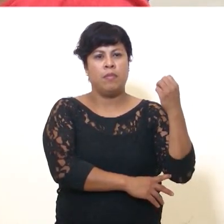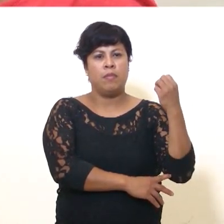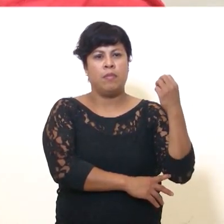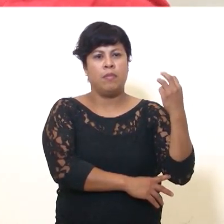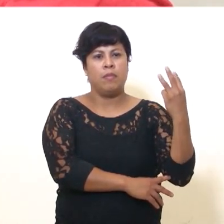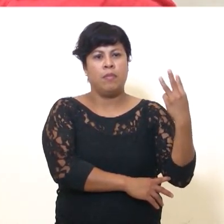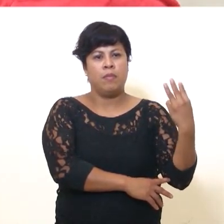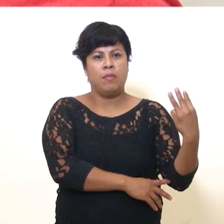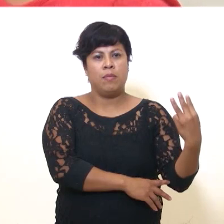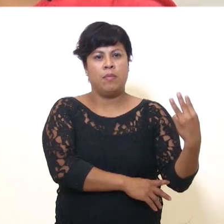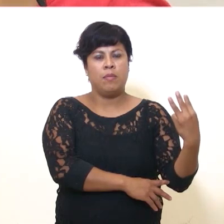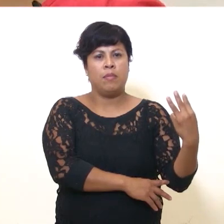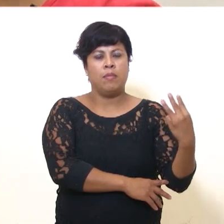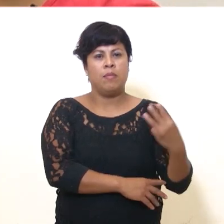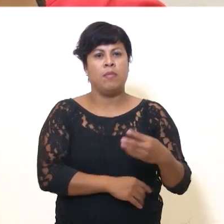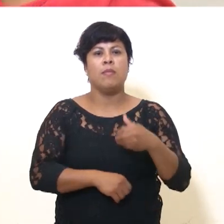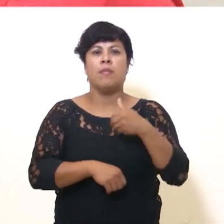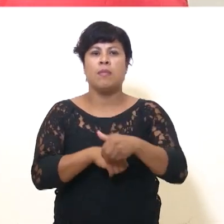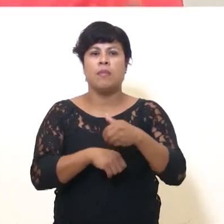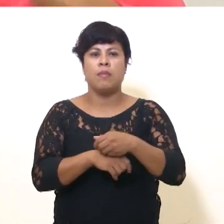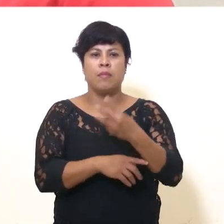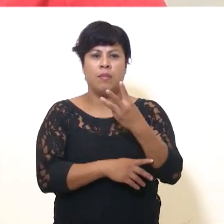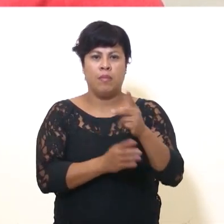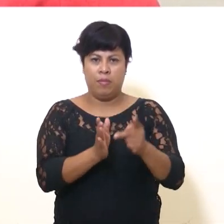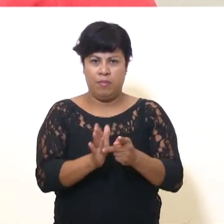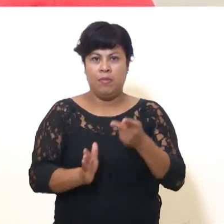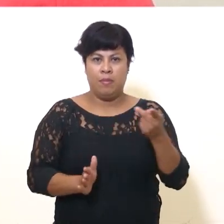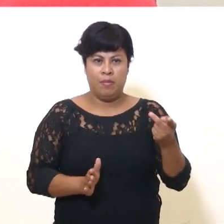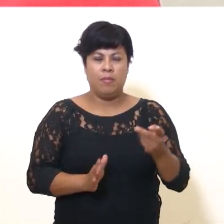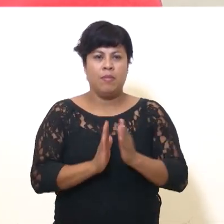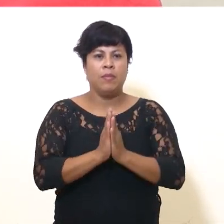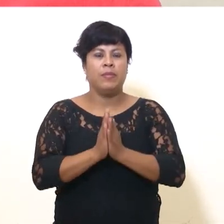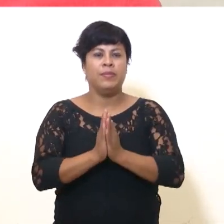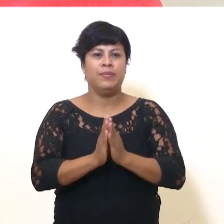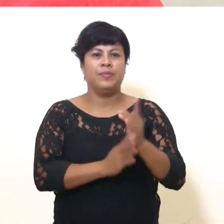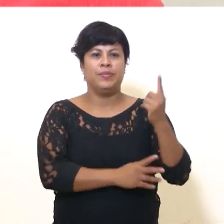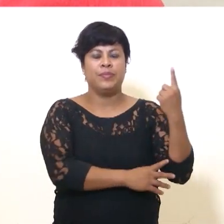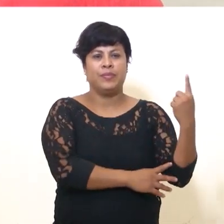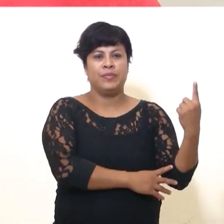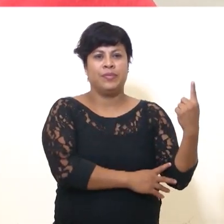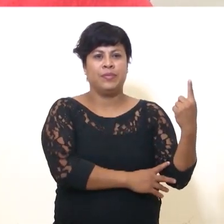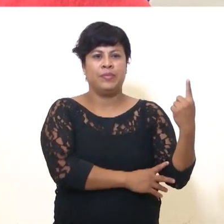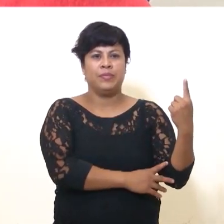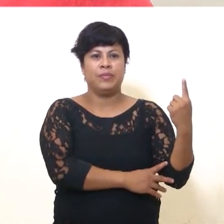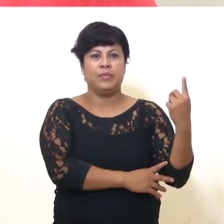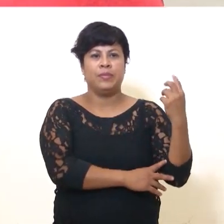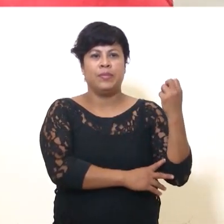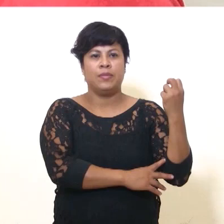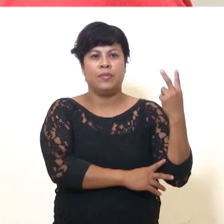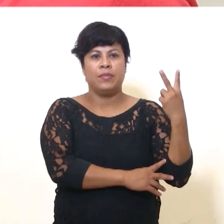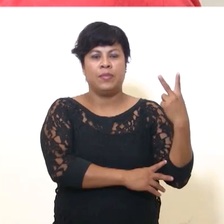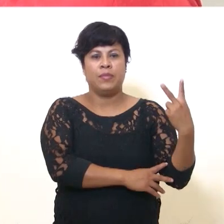2, 3. ¿Cuentas conmigo otra vez, por favor? 1,